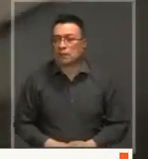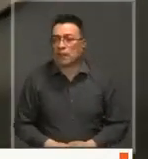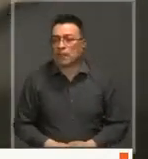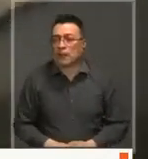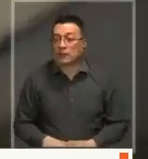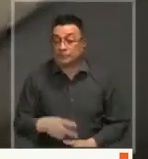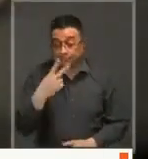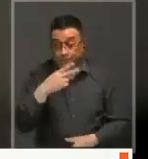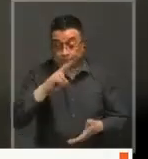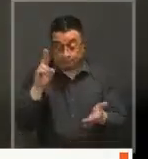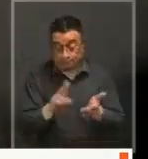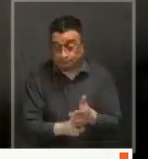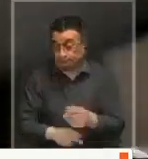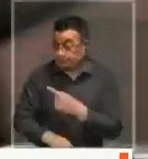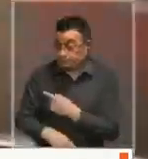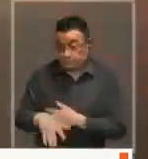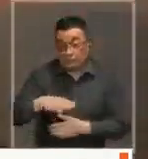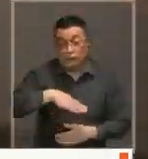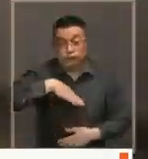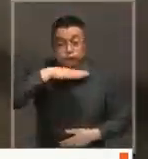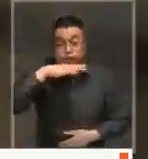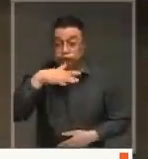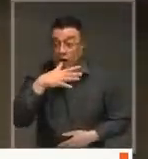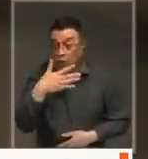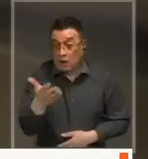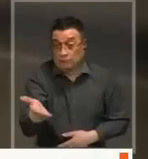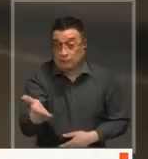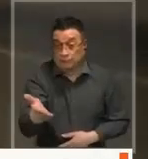Definitivamente la ruta está llena de agua.